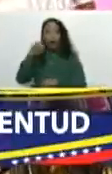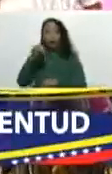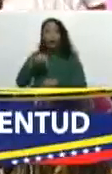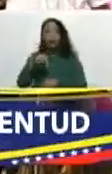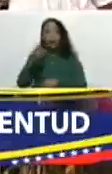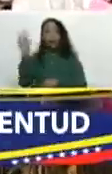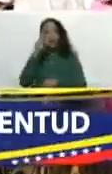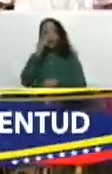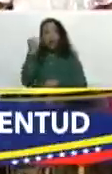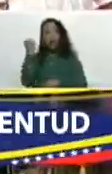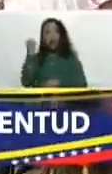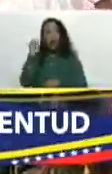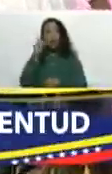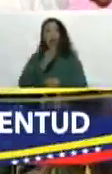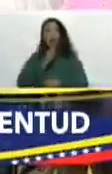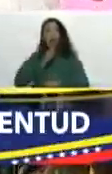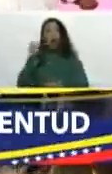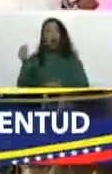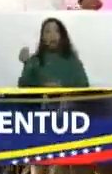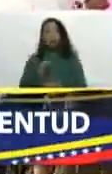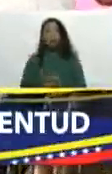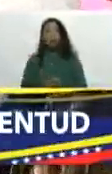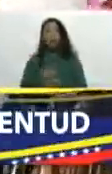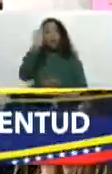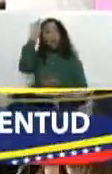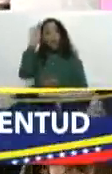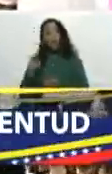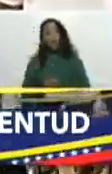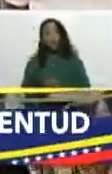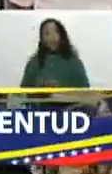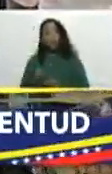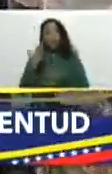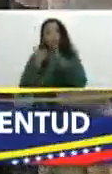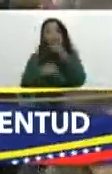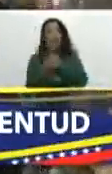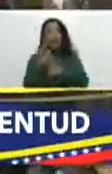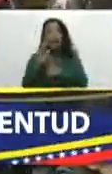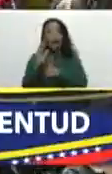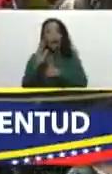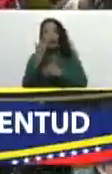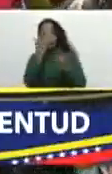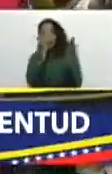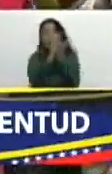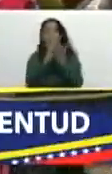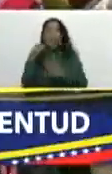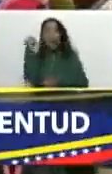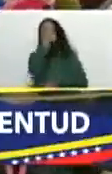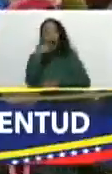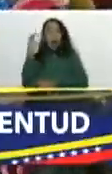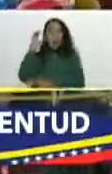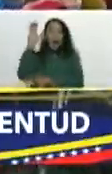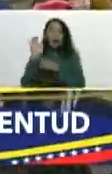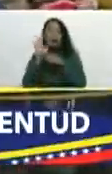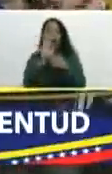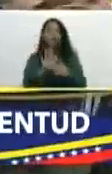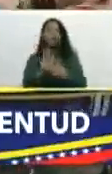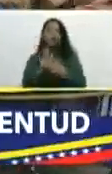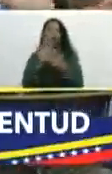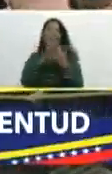esa venezolana, en ese joven que día a día sale a dar la cara por nuestro país, que día a día sale del barrio, sale de